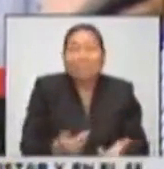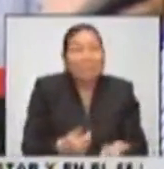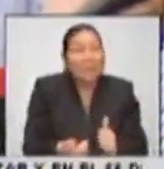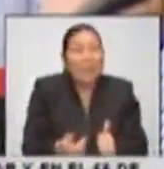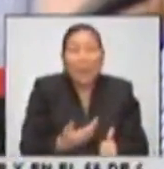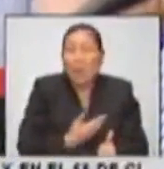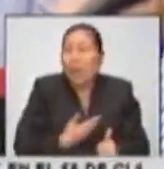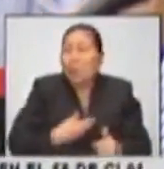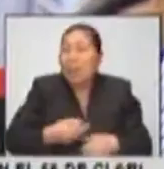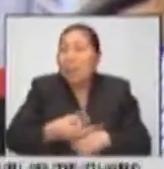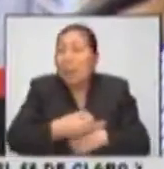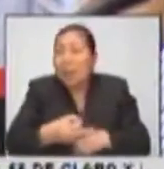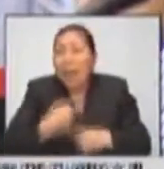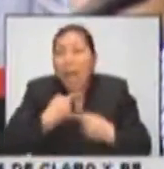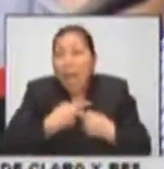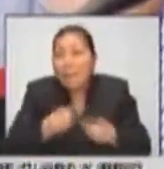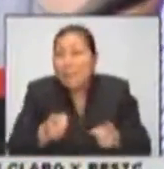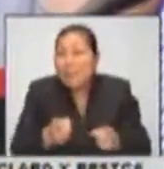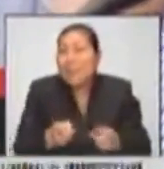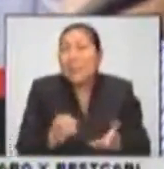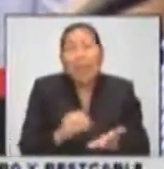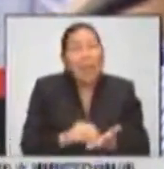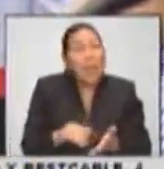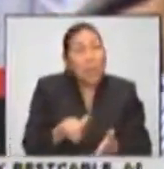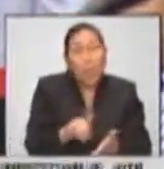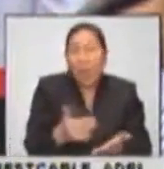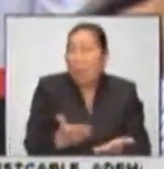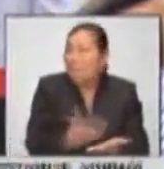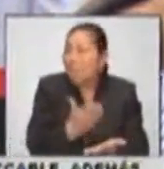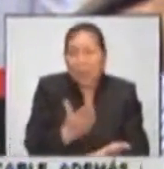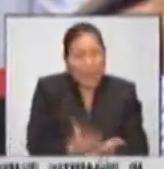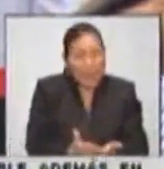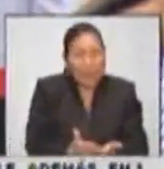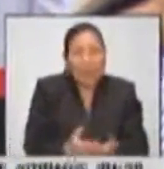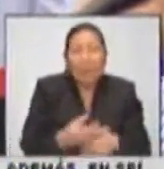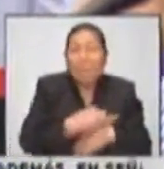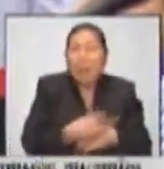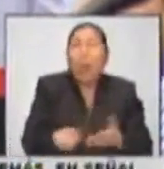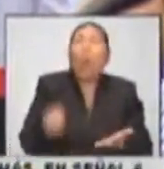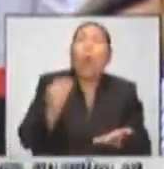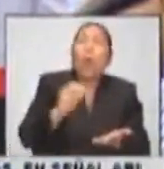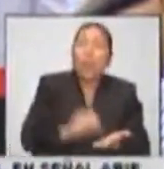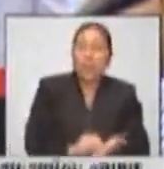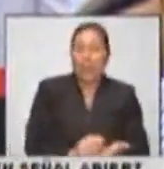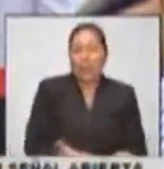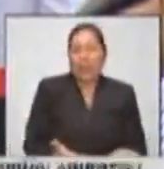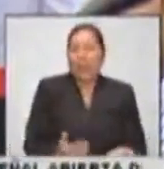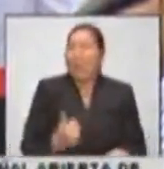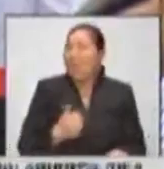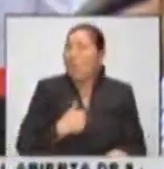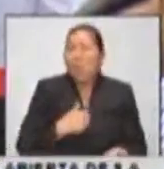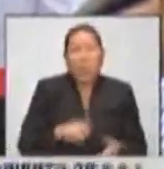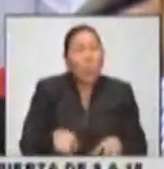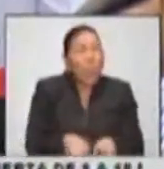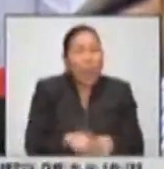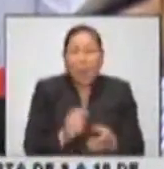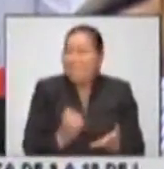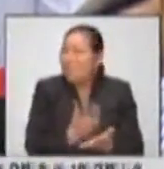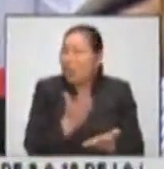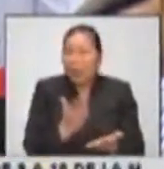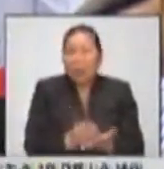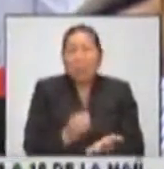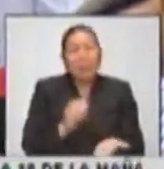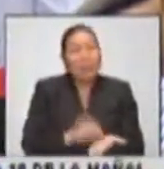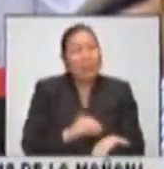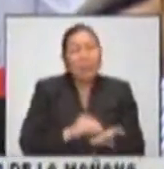trasladamos a los gobiernos locales, los gobiernos regionales repiten los mismos vicios. Nosotros venimos de provincia, lo vuelvo a repetir, los mismos vicios que tenemos en Lima se han